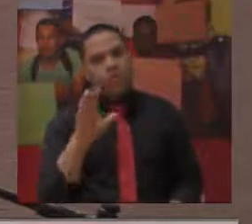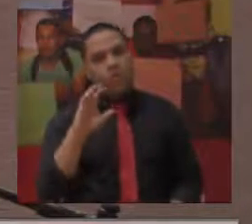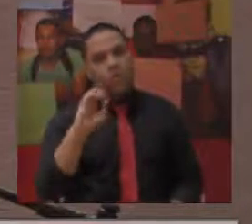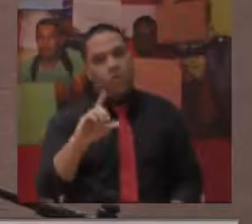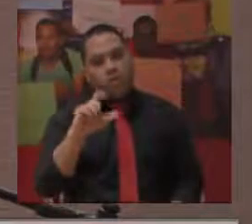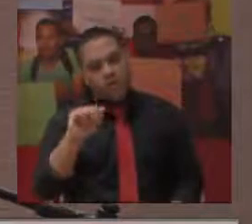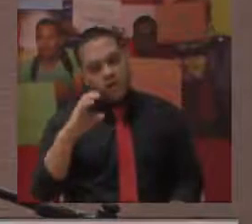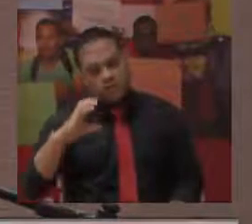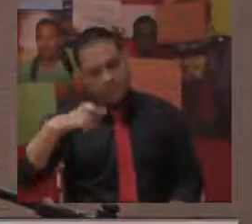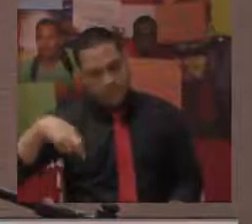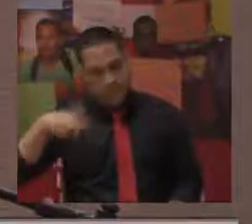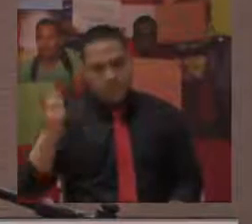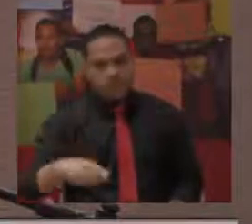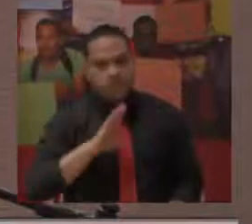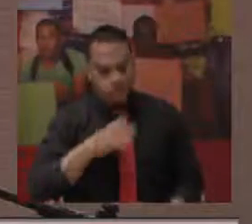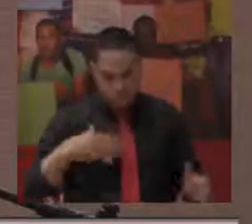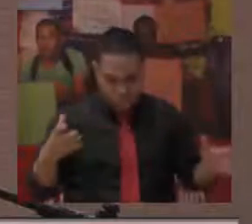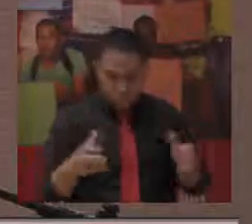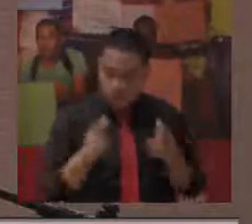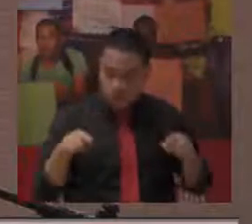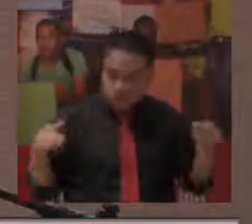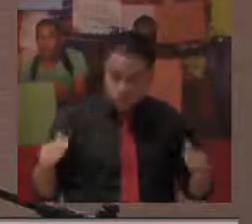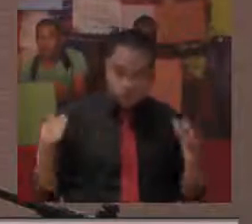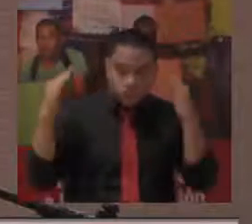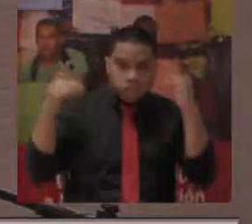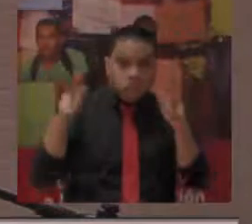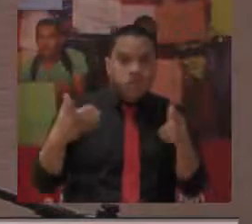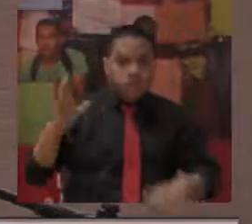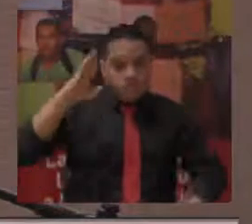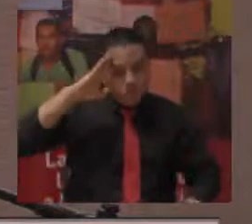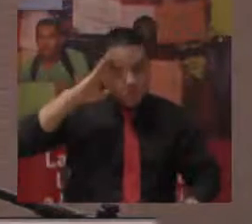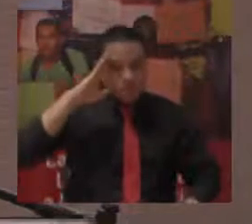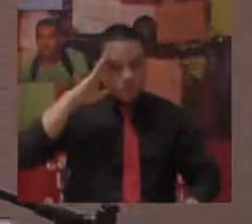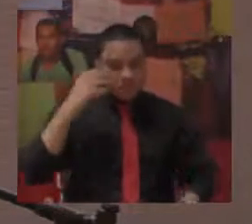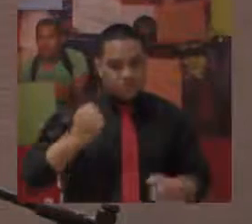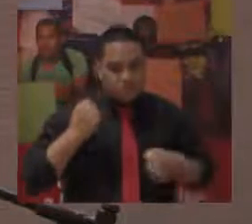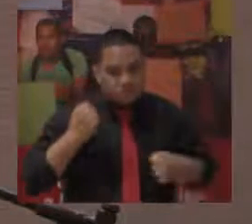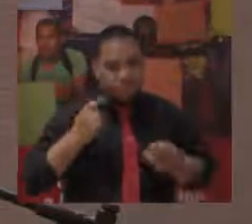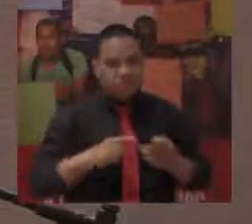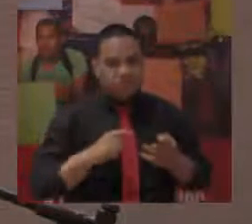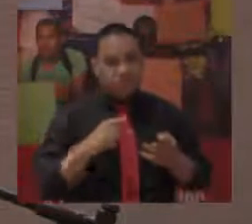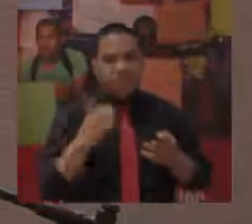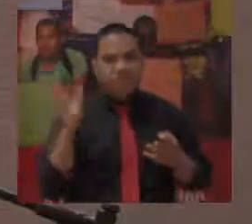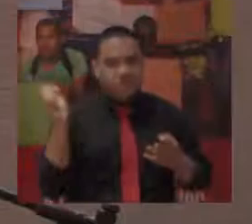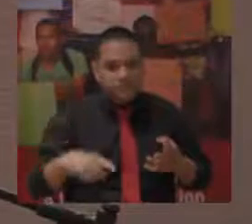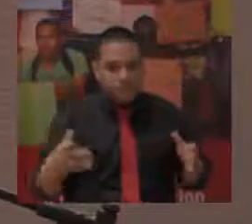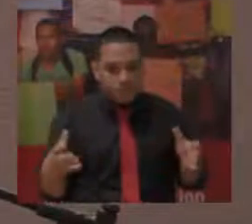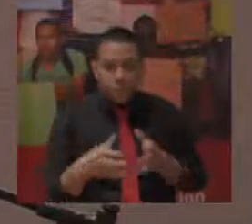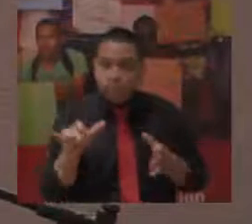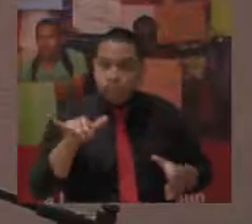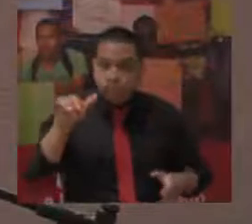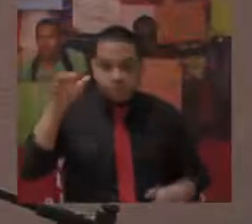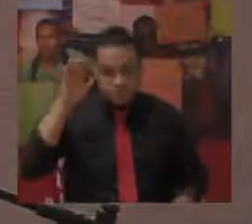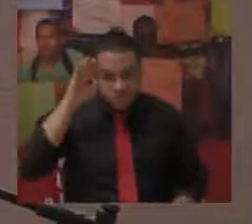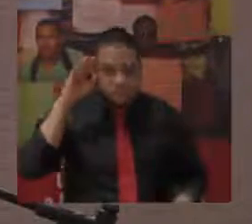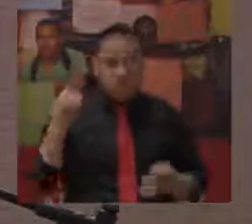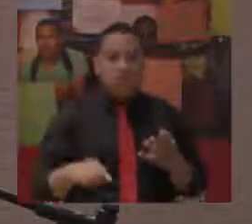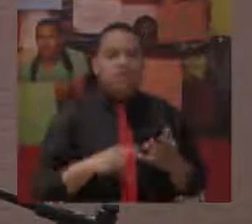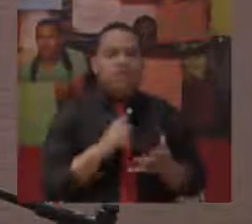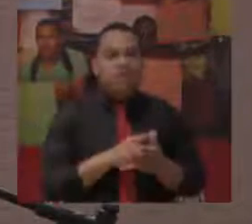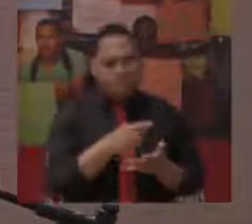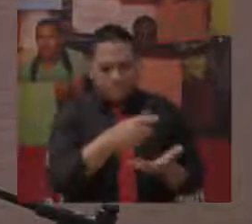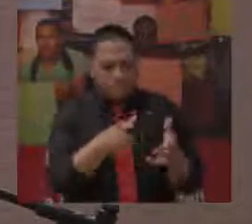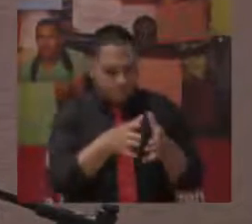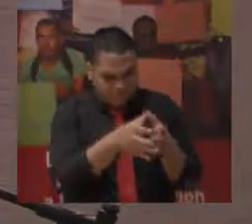los miembros del cuerpo diplomático que nos acompañan, a la policía, al ejército, a la armada, a la fuerza aérea. A los participantes